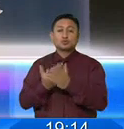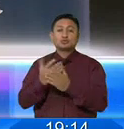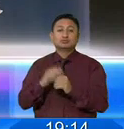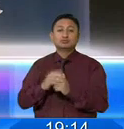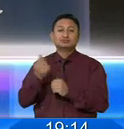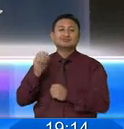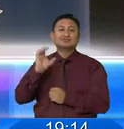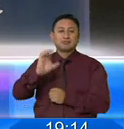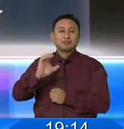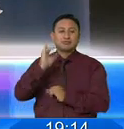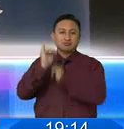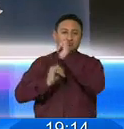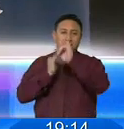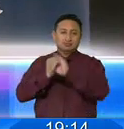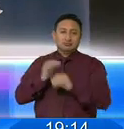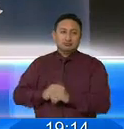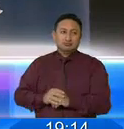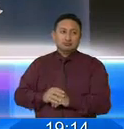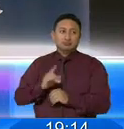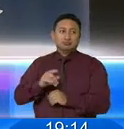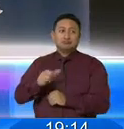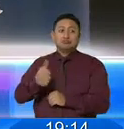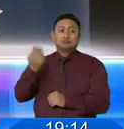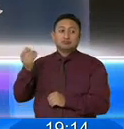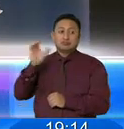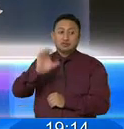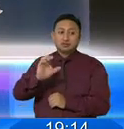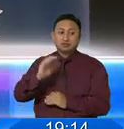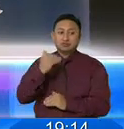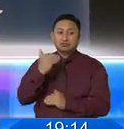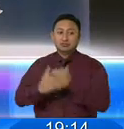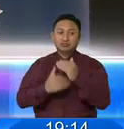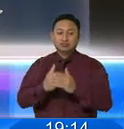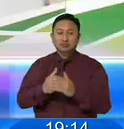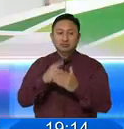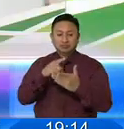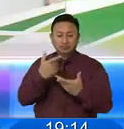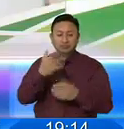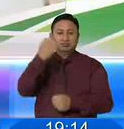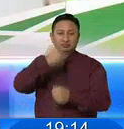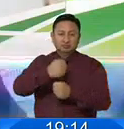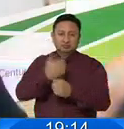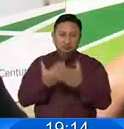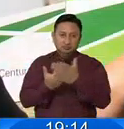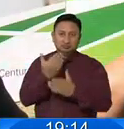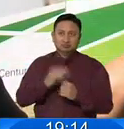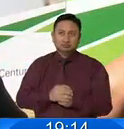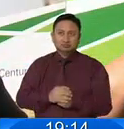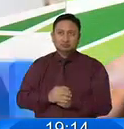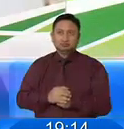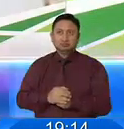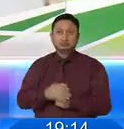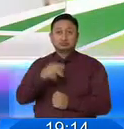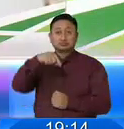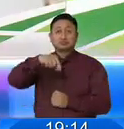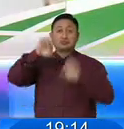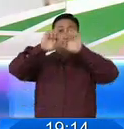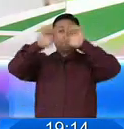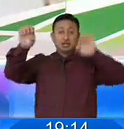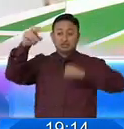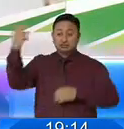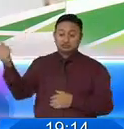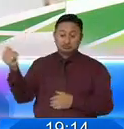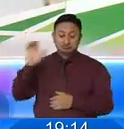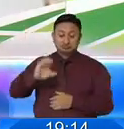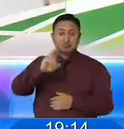extranjero, porque el capital extranjero trae inversiones y detrás de las inversiones está el empleo. Una nueva empresa que ha invertido 20 millones,